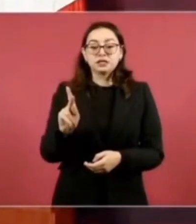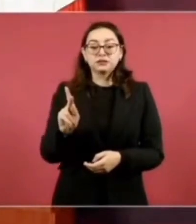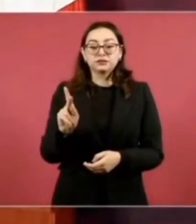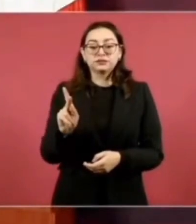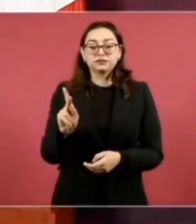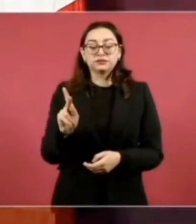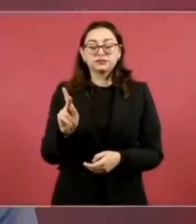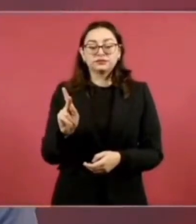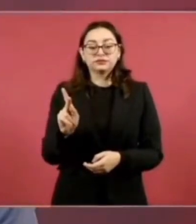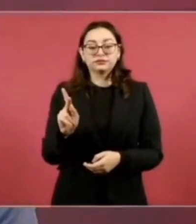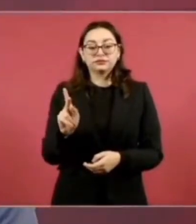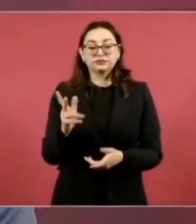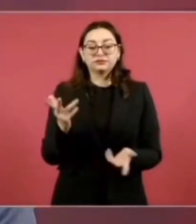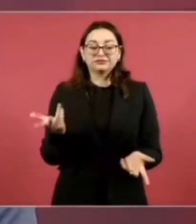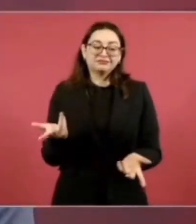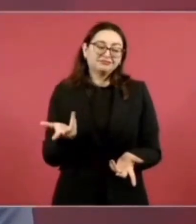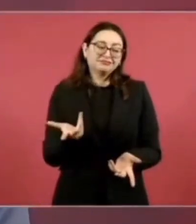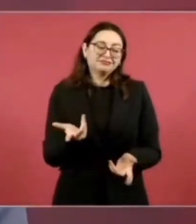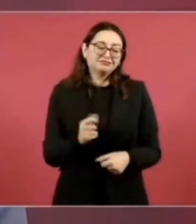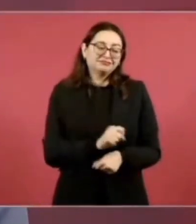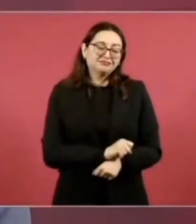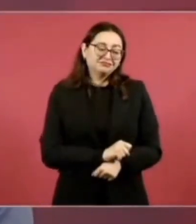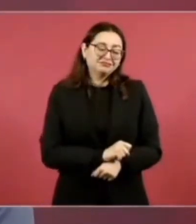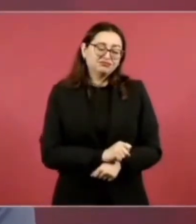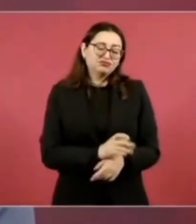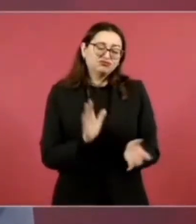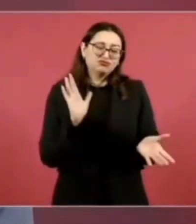son ternuritas, o sea.